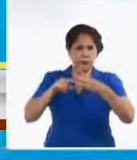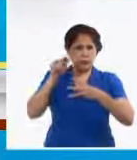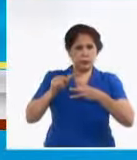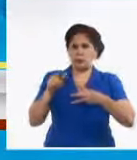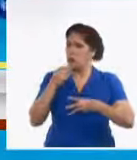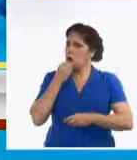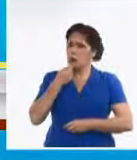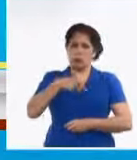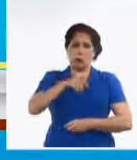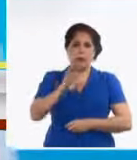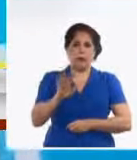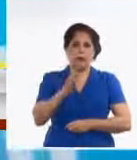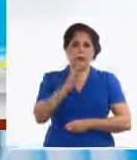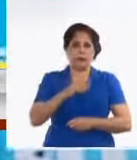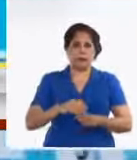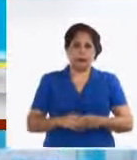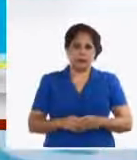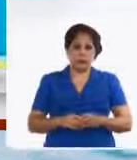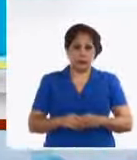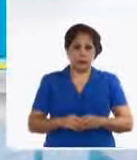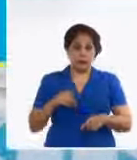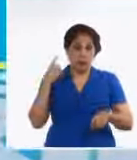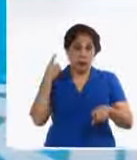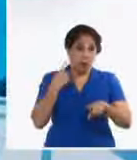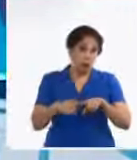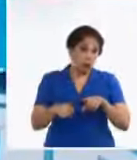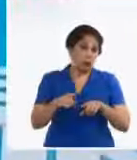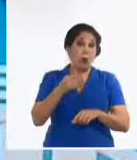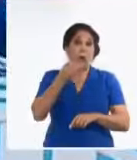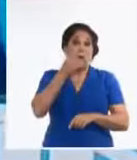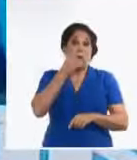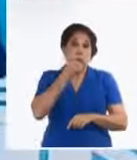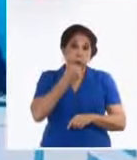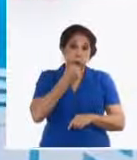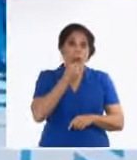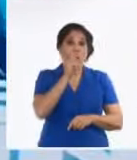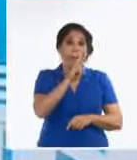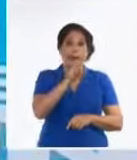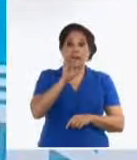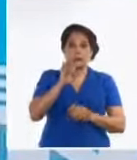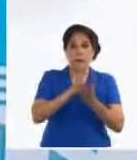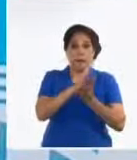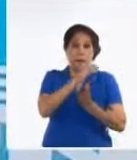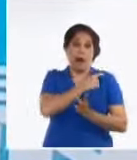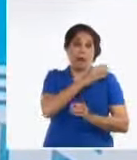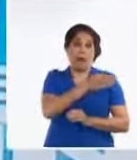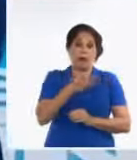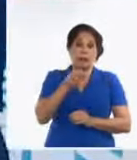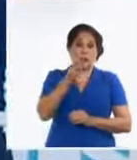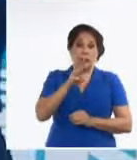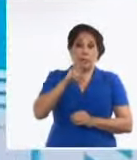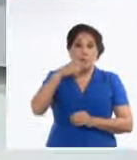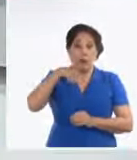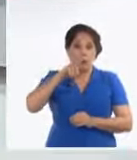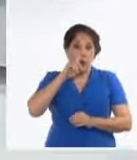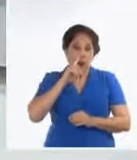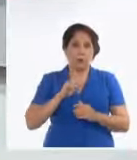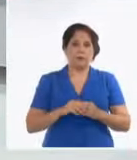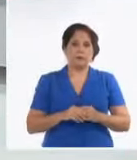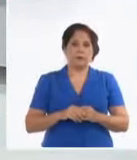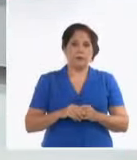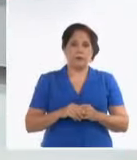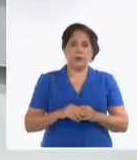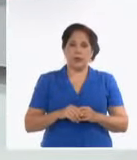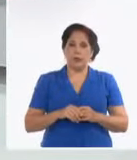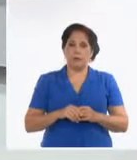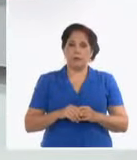y Jacqueline Estornel. Resta otro clasificatorio pactado del 23 de mayo al 3 de junio en Tailandia. Recordemos que Cuba